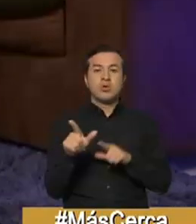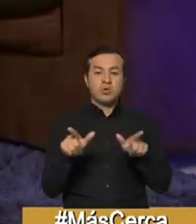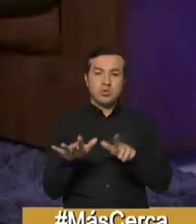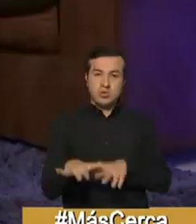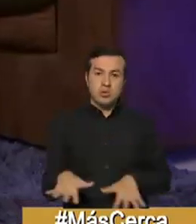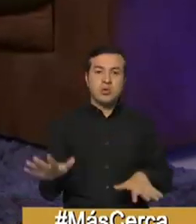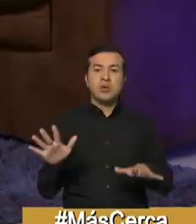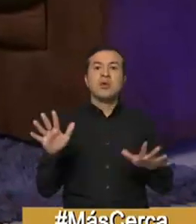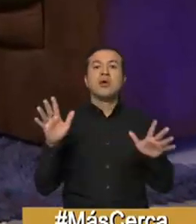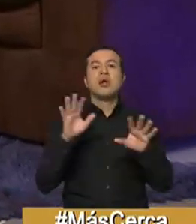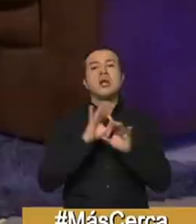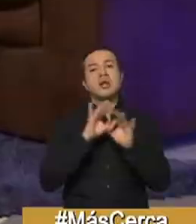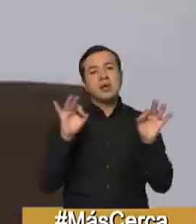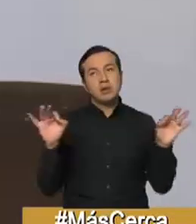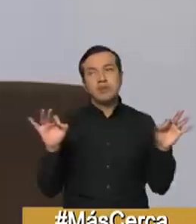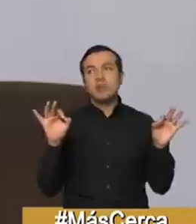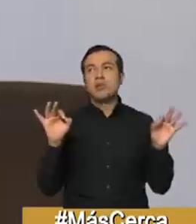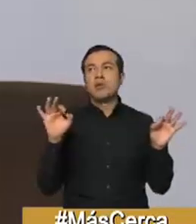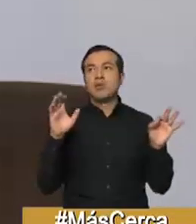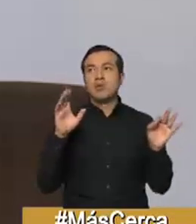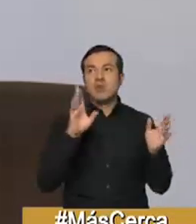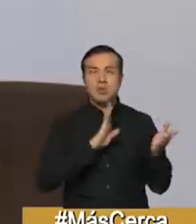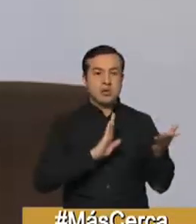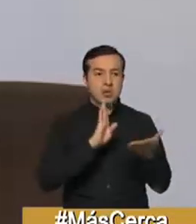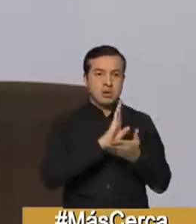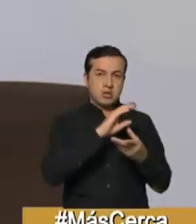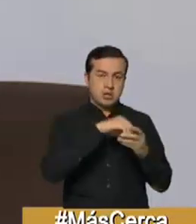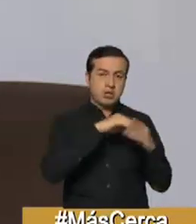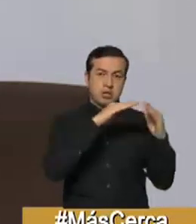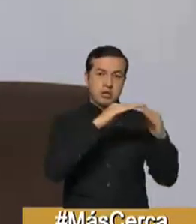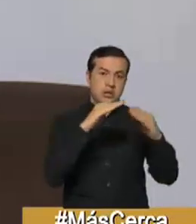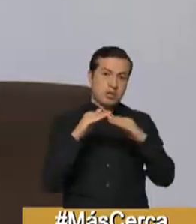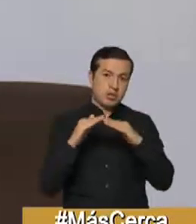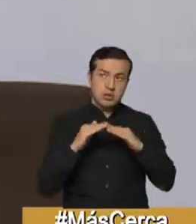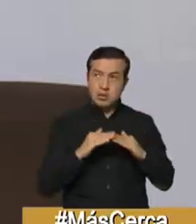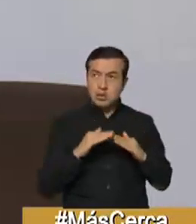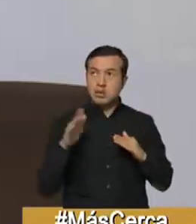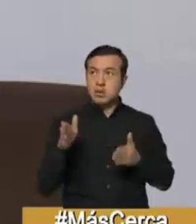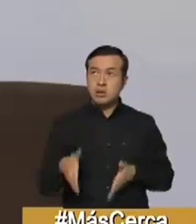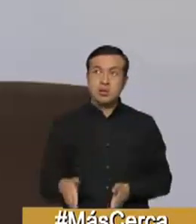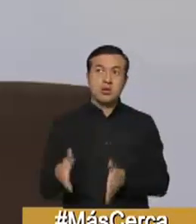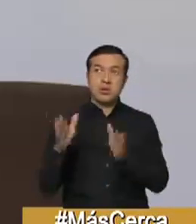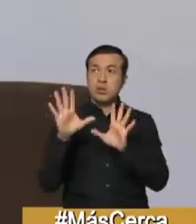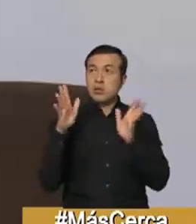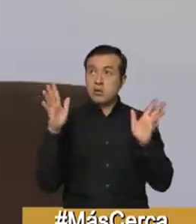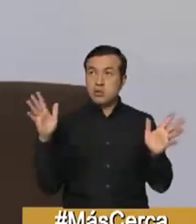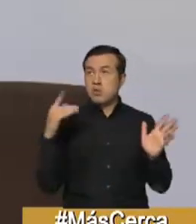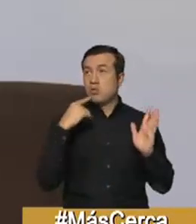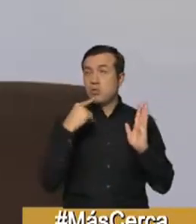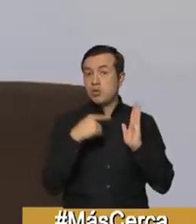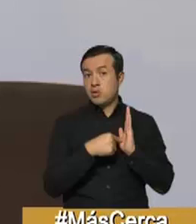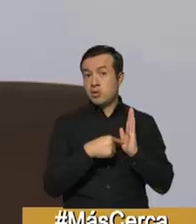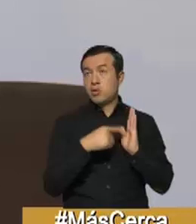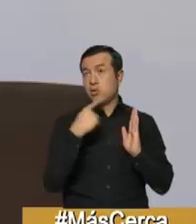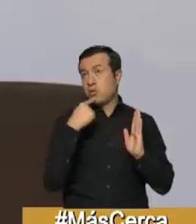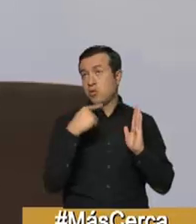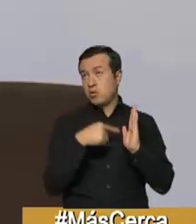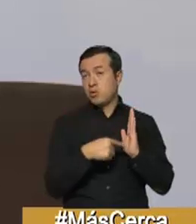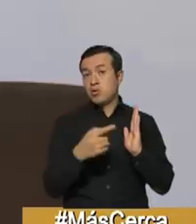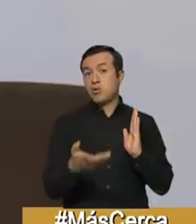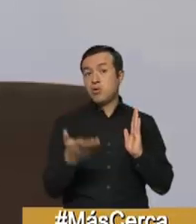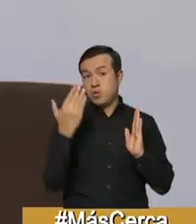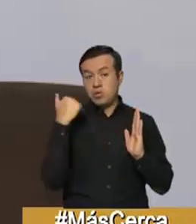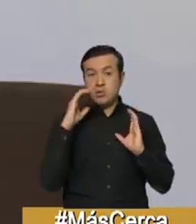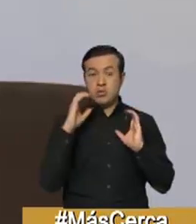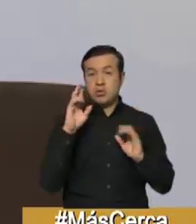un aire limpio. Por eso es que están en estos barrios más bien residenciales, no tanto en avenidas. Pero, por ejemplo, yo comenzaba